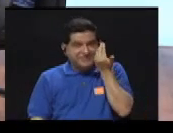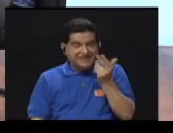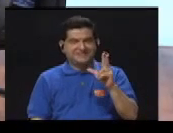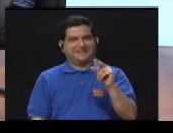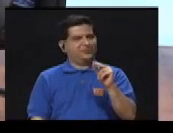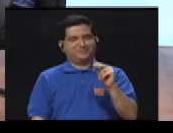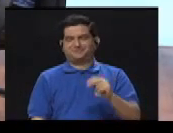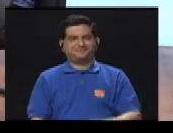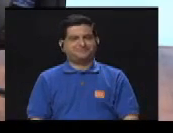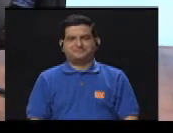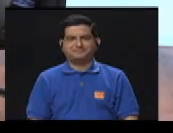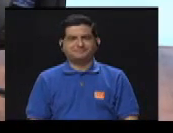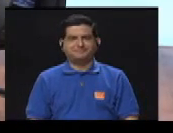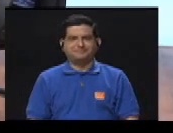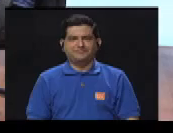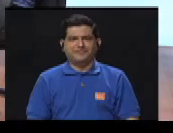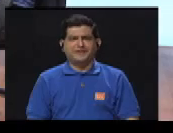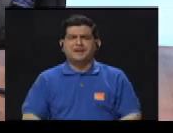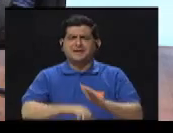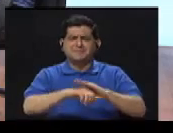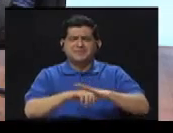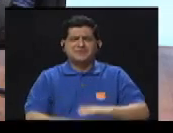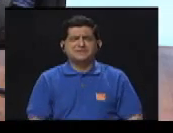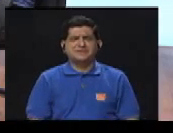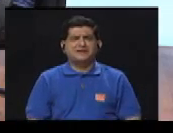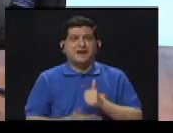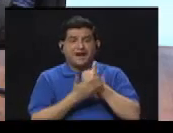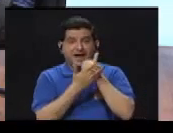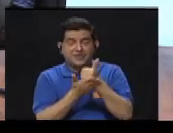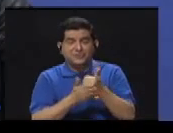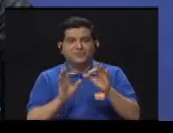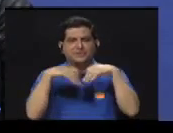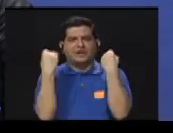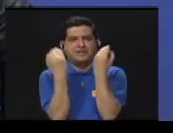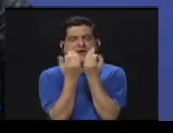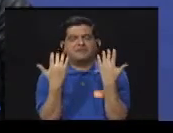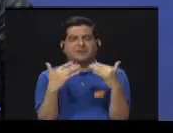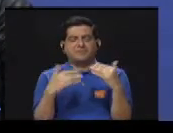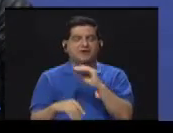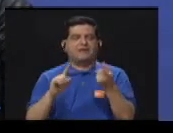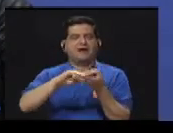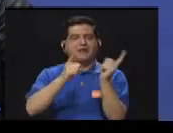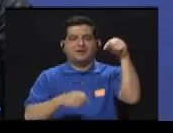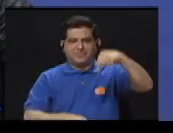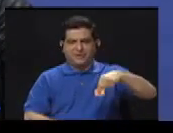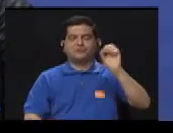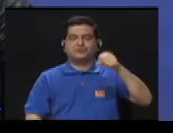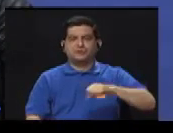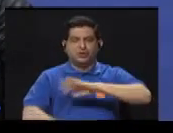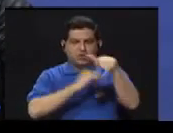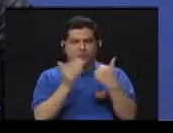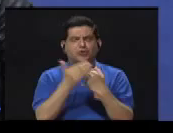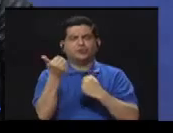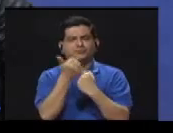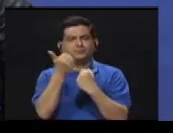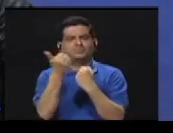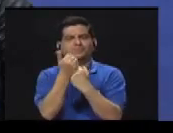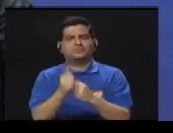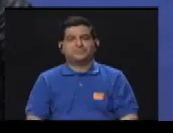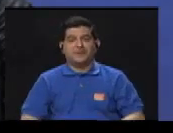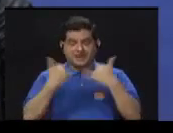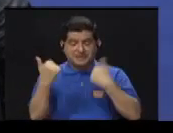no fue fácil. Y, digamos, lo que lo facilitó un poco fue el apoyo de mi familia y de mis amigos acá. Todos me